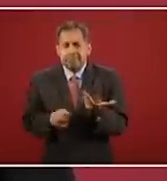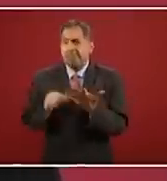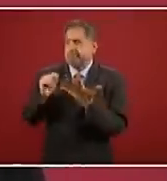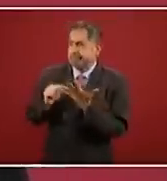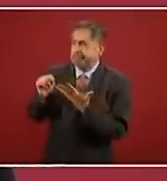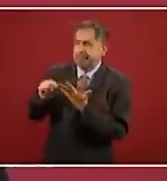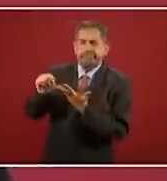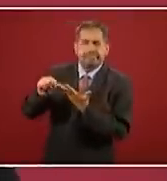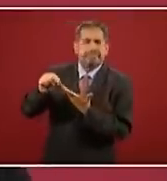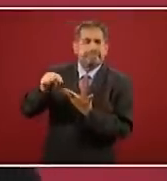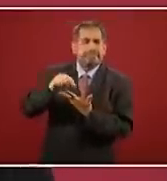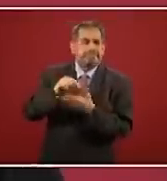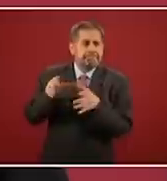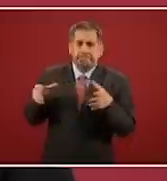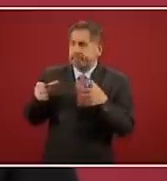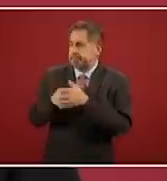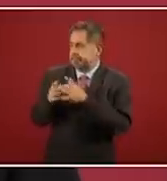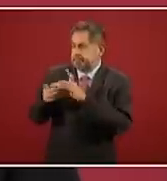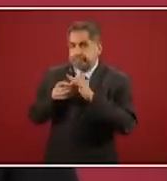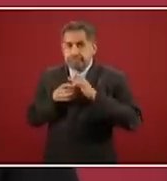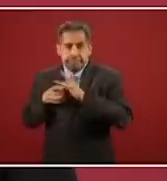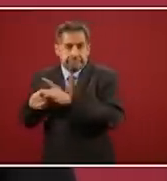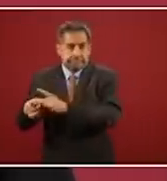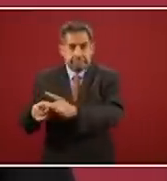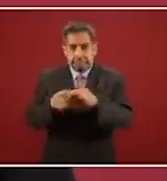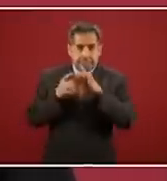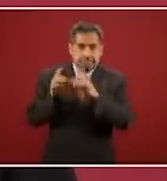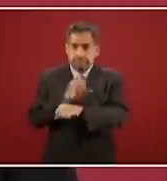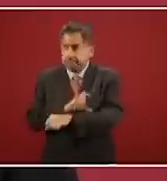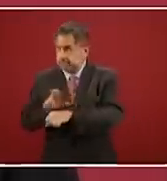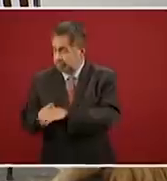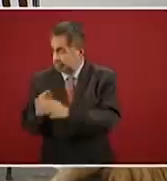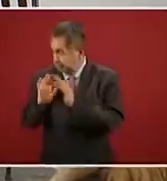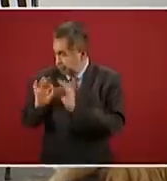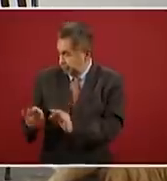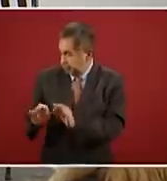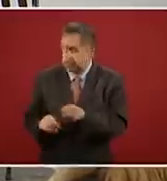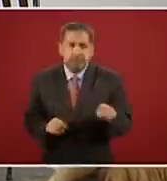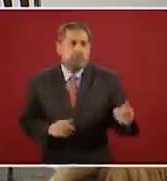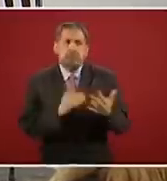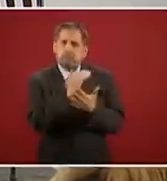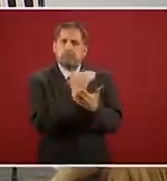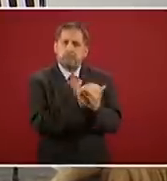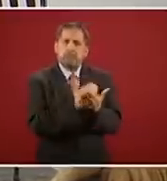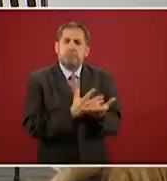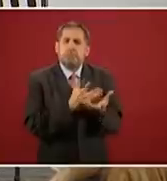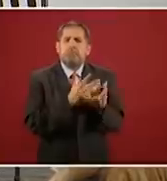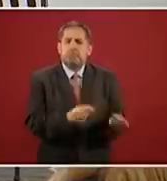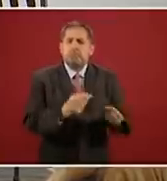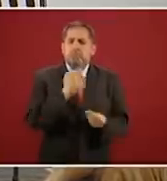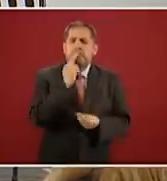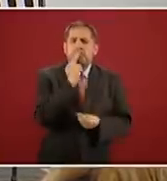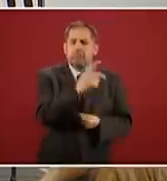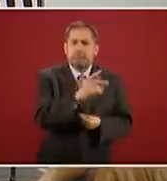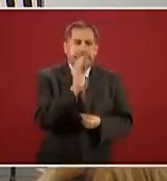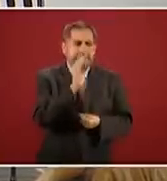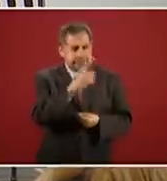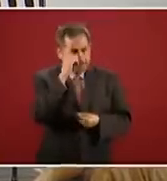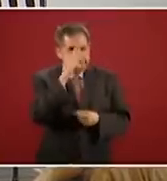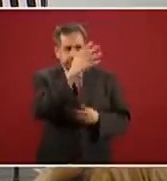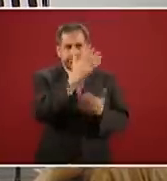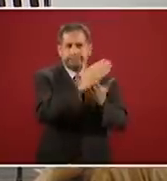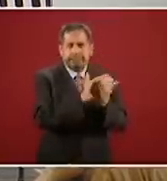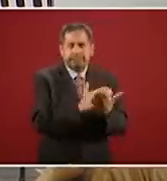se trabaje de manera coordinada entre estas áreas, podemos tener mejores resultados, no solamente en combate a la corrupción, sino también en combate a los grupos